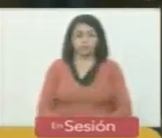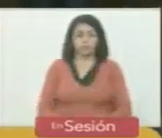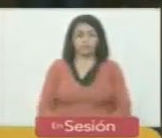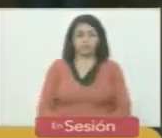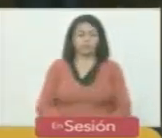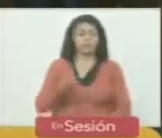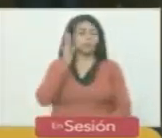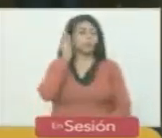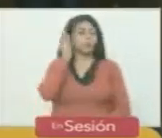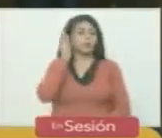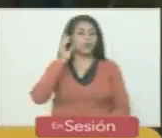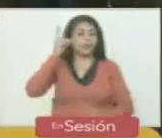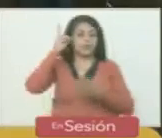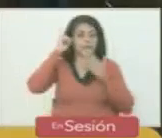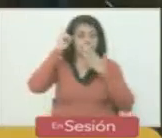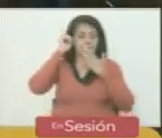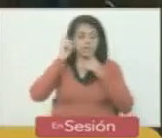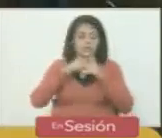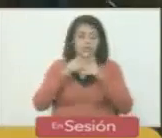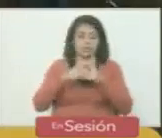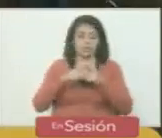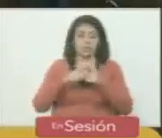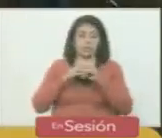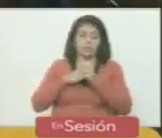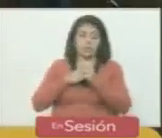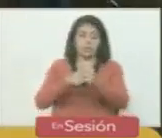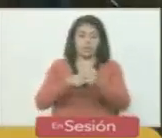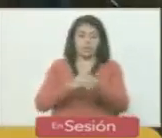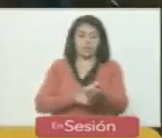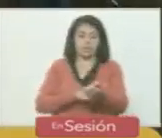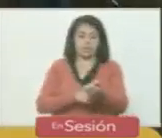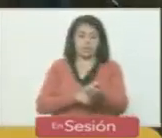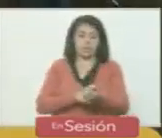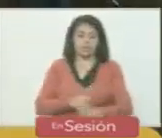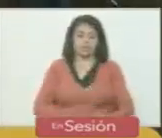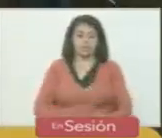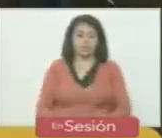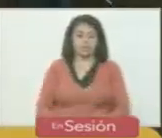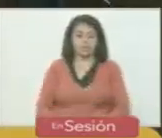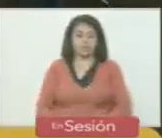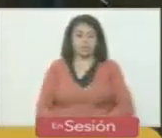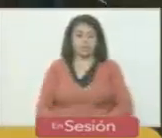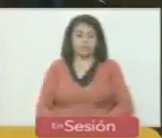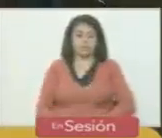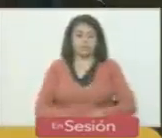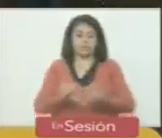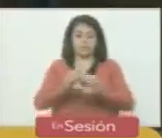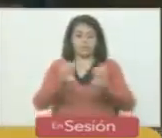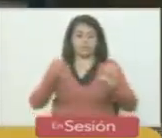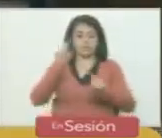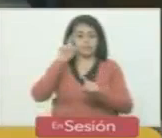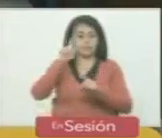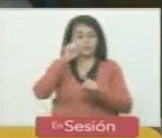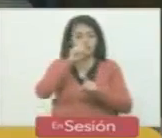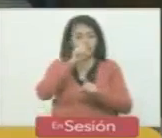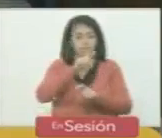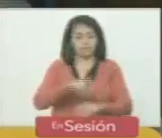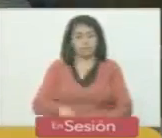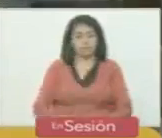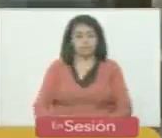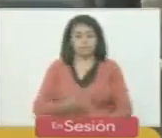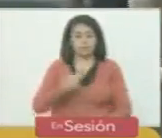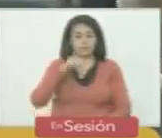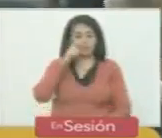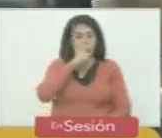Las mujeres indígenas somos las guías, hermanos y hermanas. las educadoras de